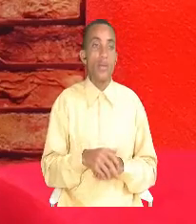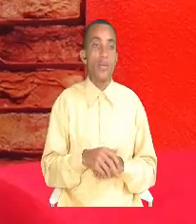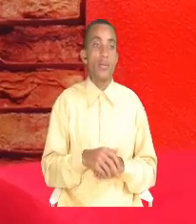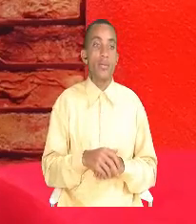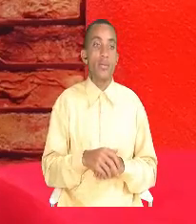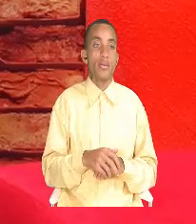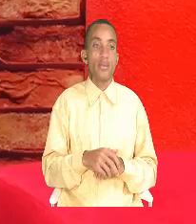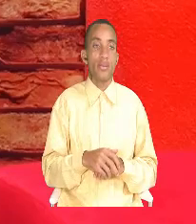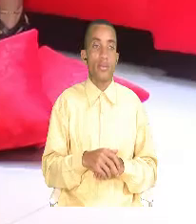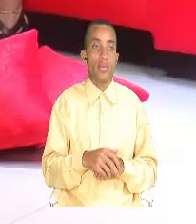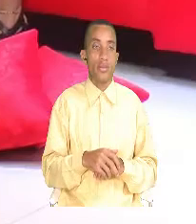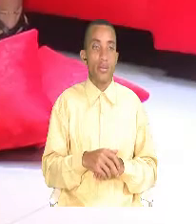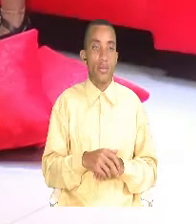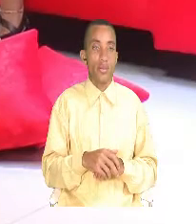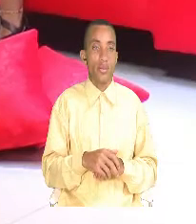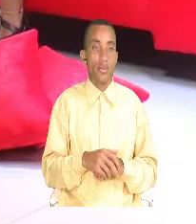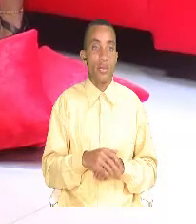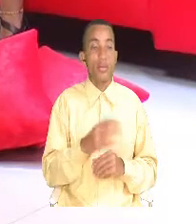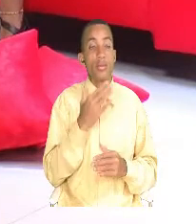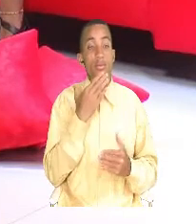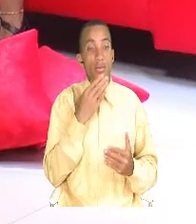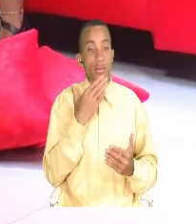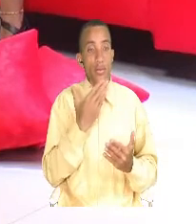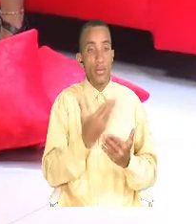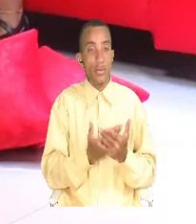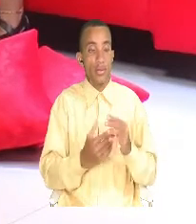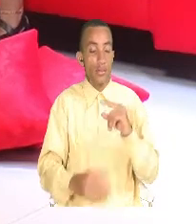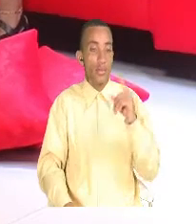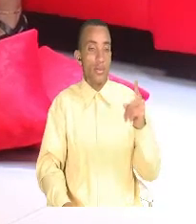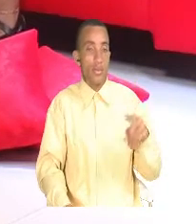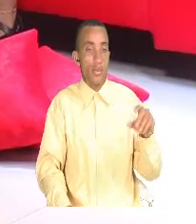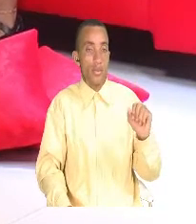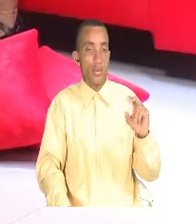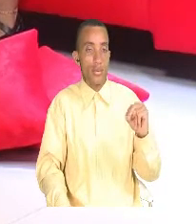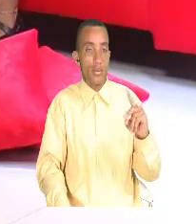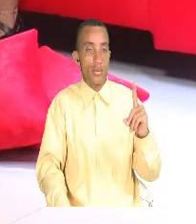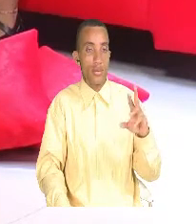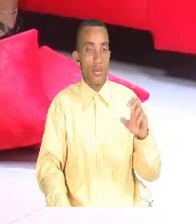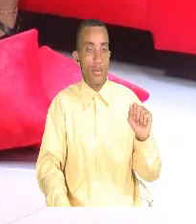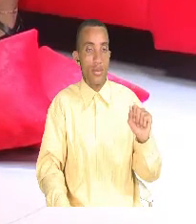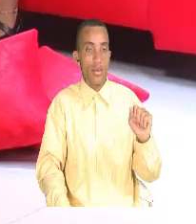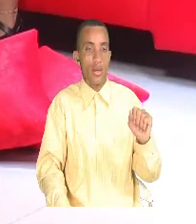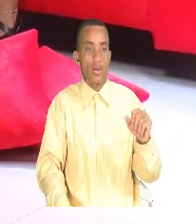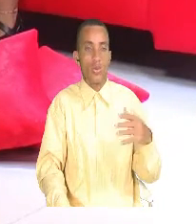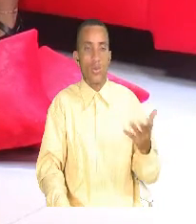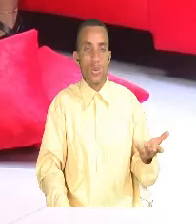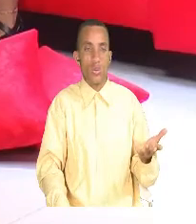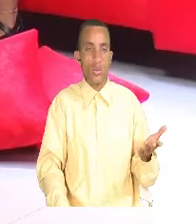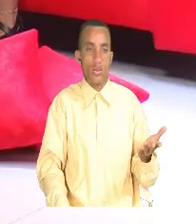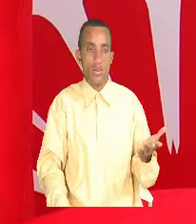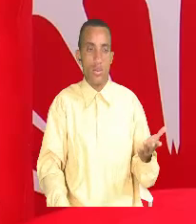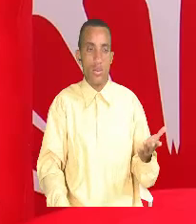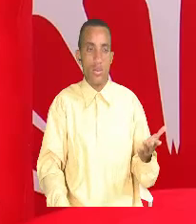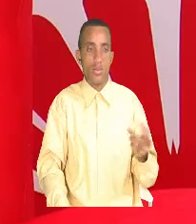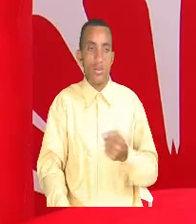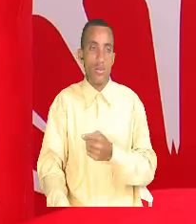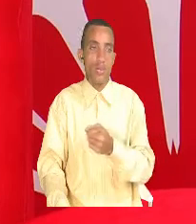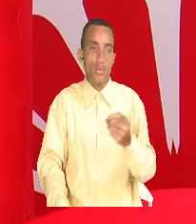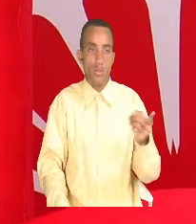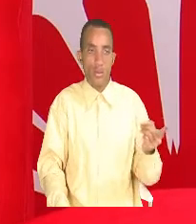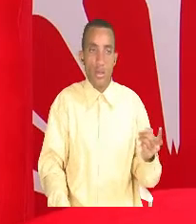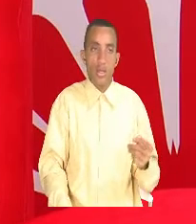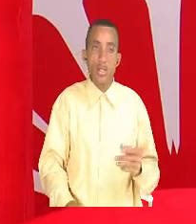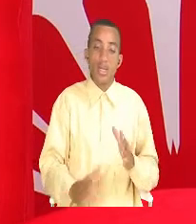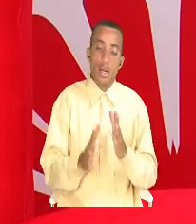pareja como tal. Bueno, muchísimas gracias a Sandra por contarnos y explicarnos en qué consisten cada uno de todos esos tratamientos. No